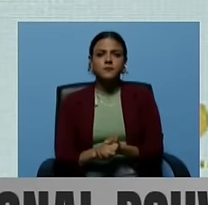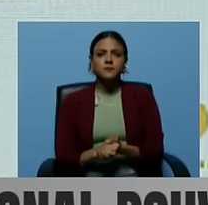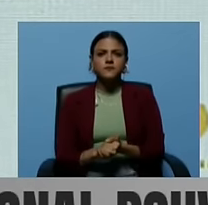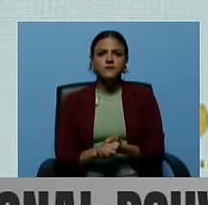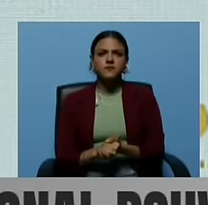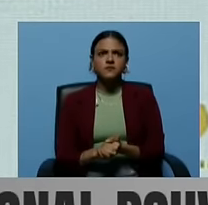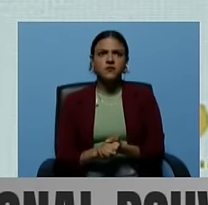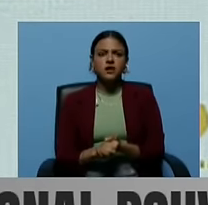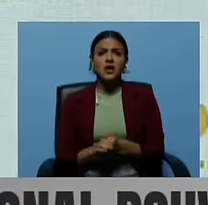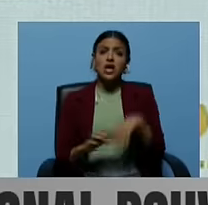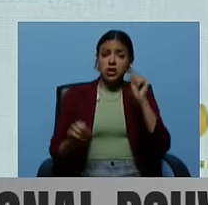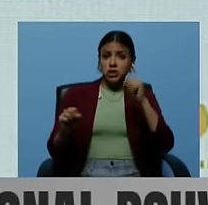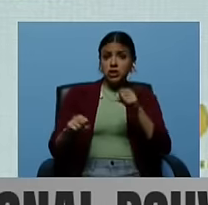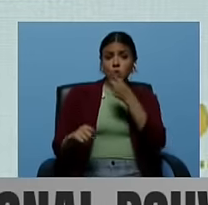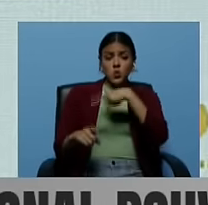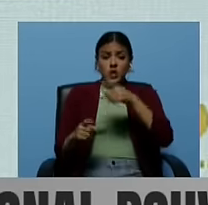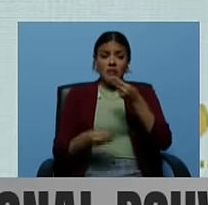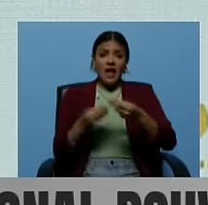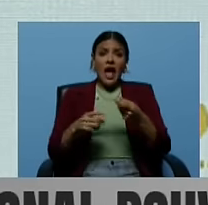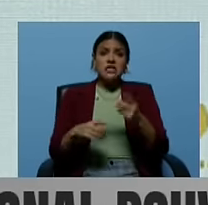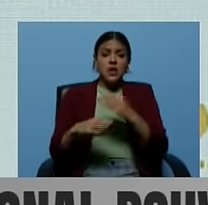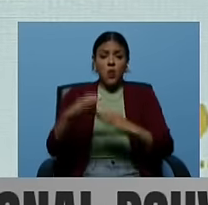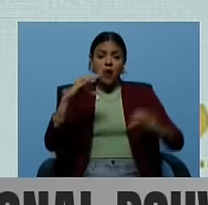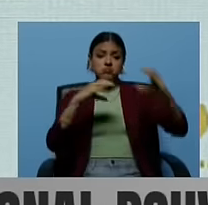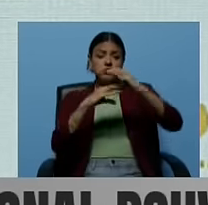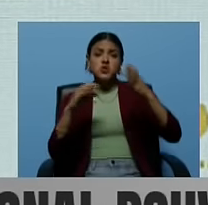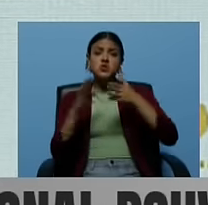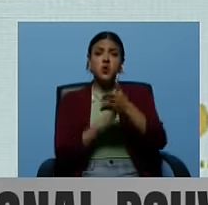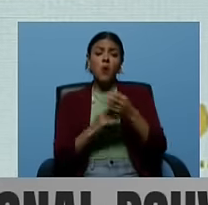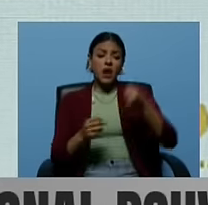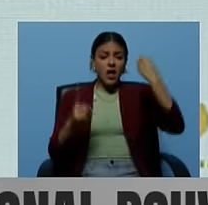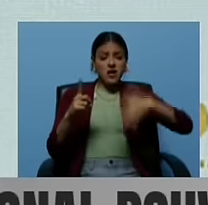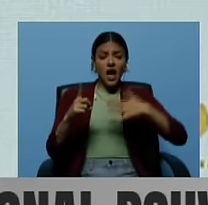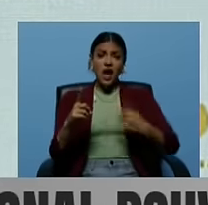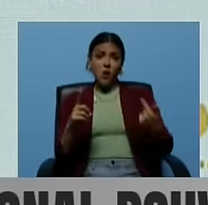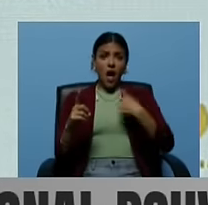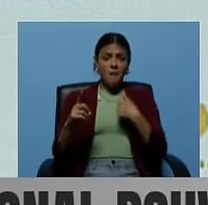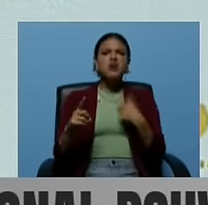que si me suben la cuota, yo mismo invado Venezuela.